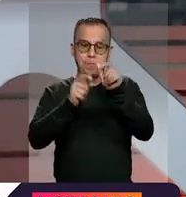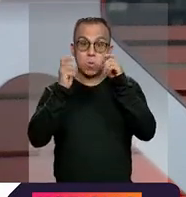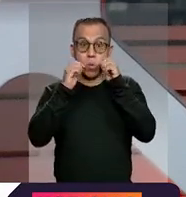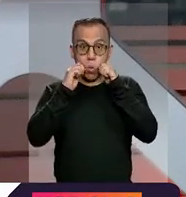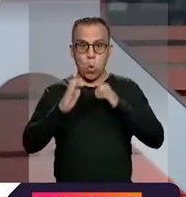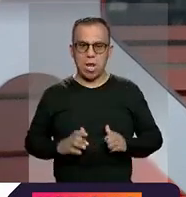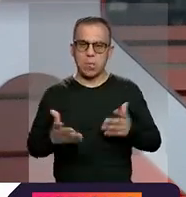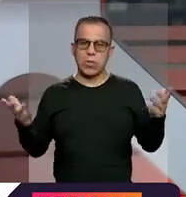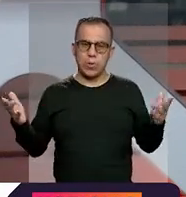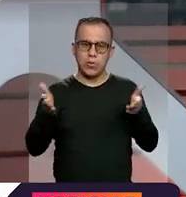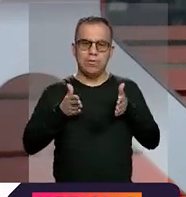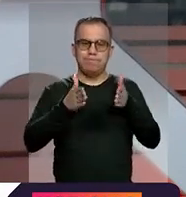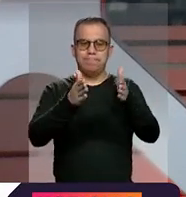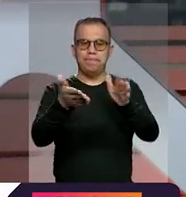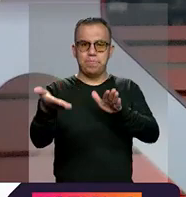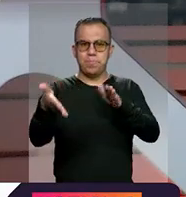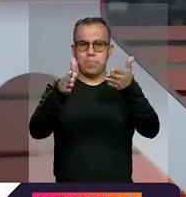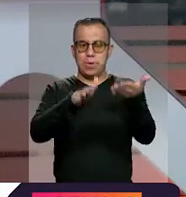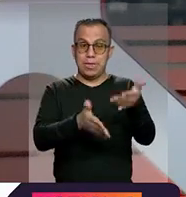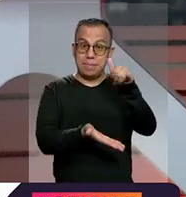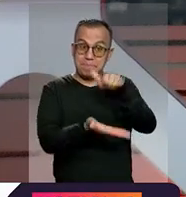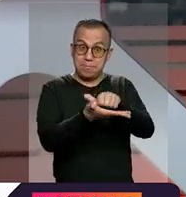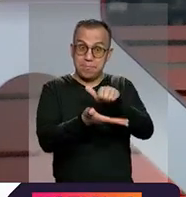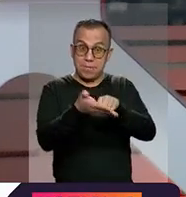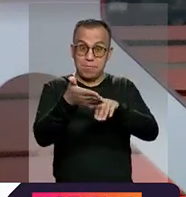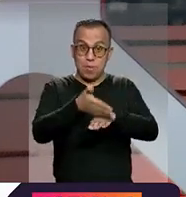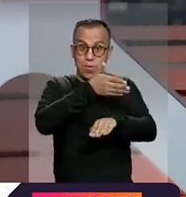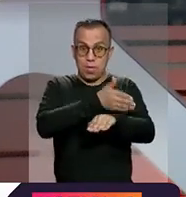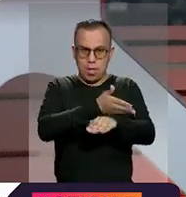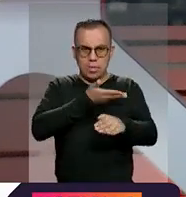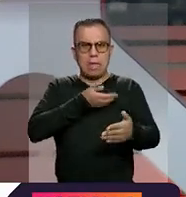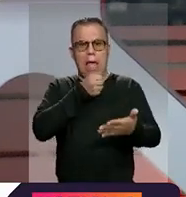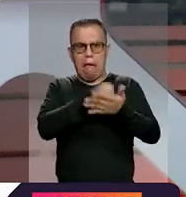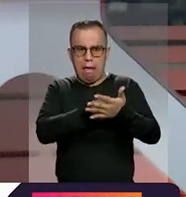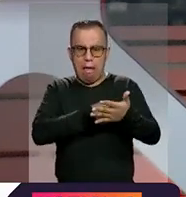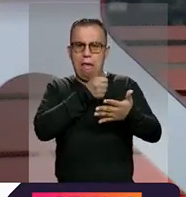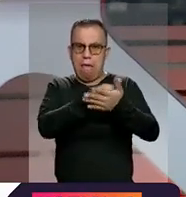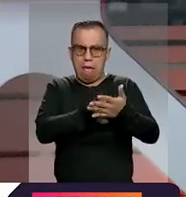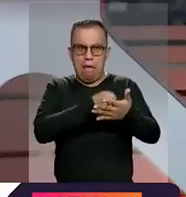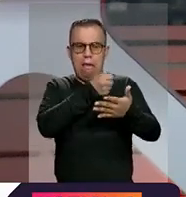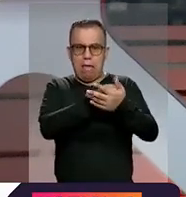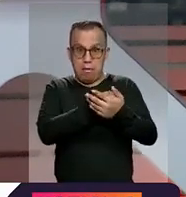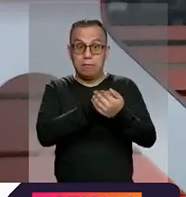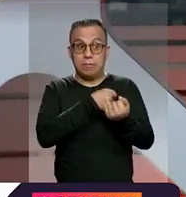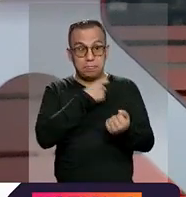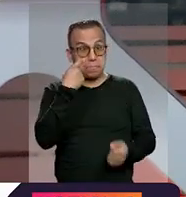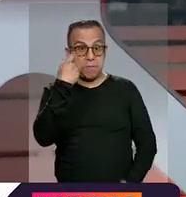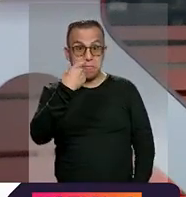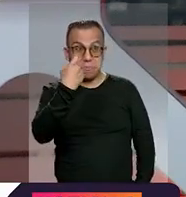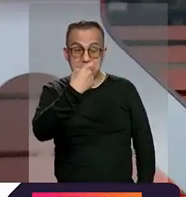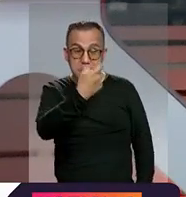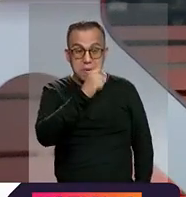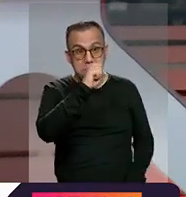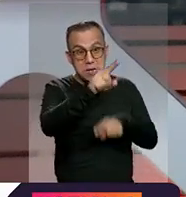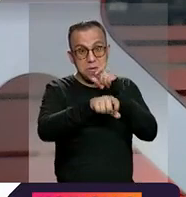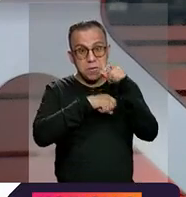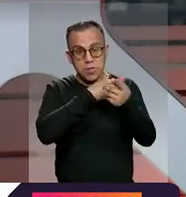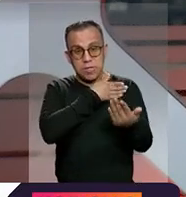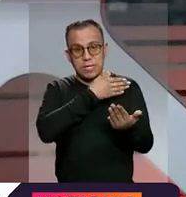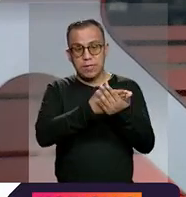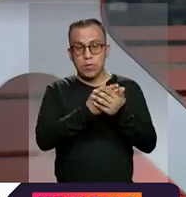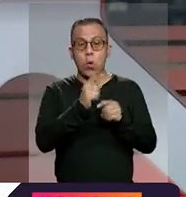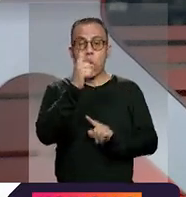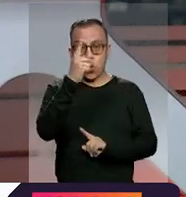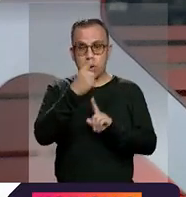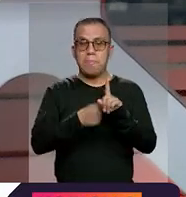en medicina legal, el mismo lugar que presentó y frecuentó varias veces durante esta búsqueda que se extendió por más